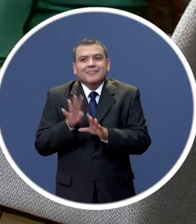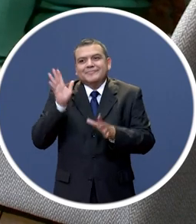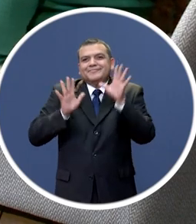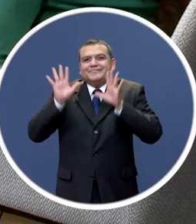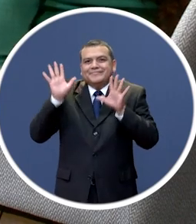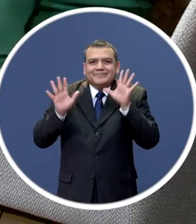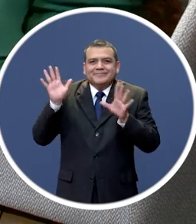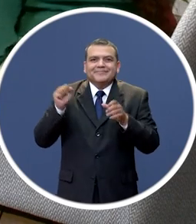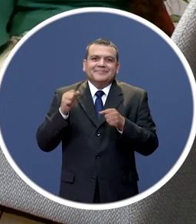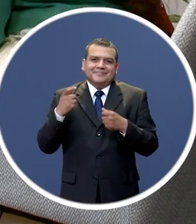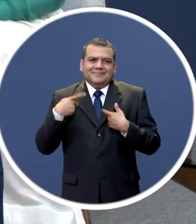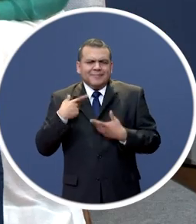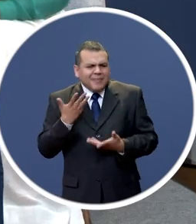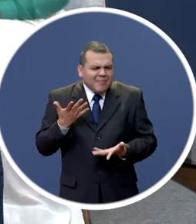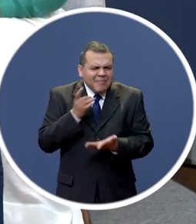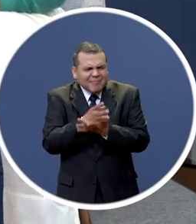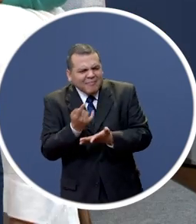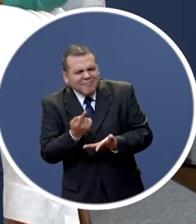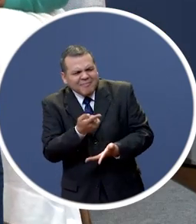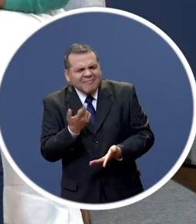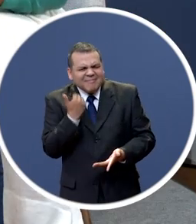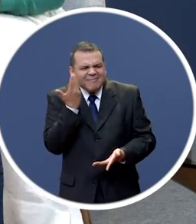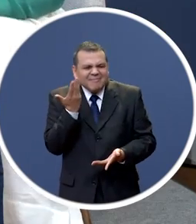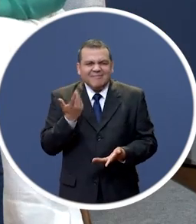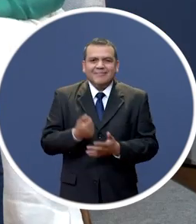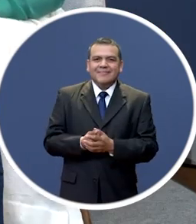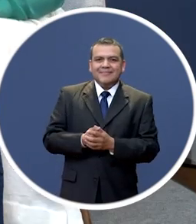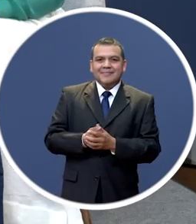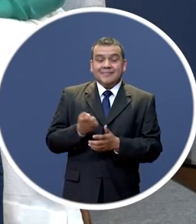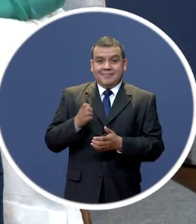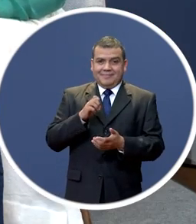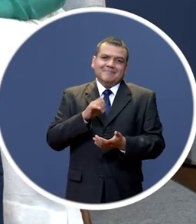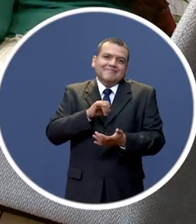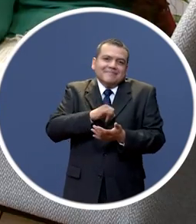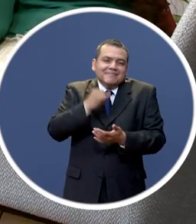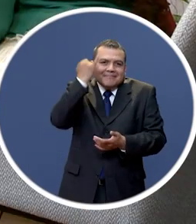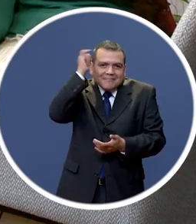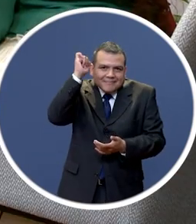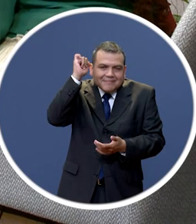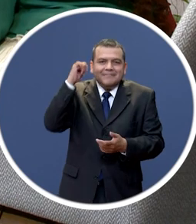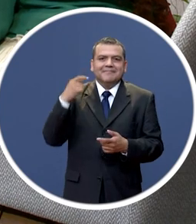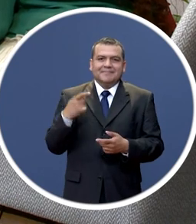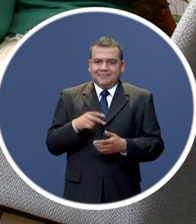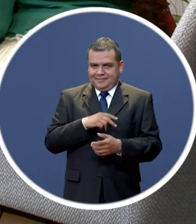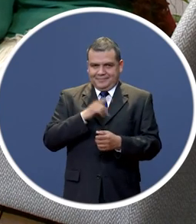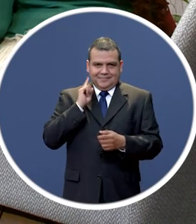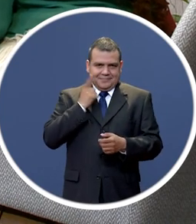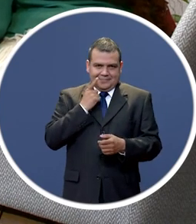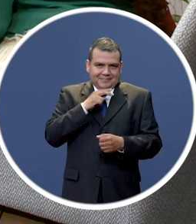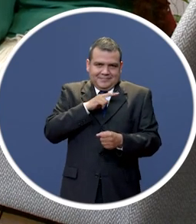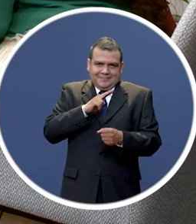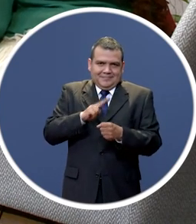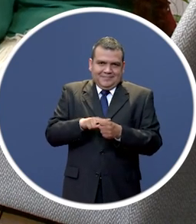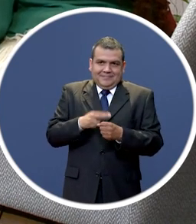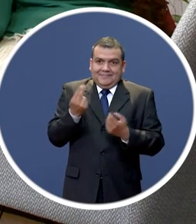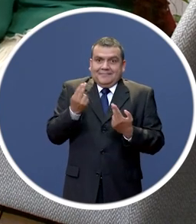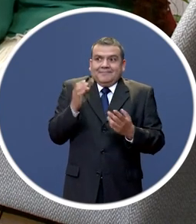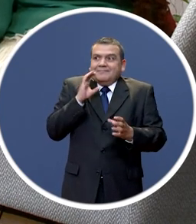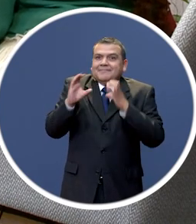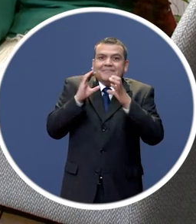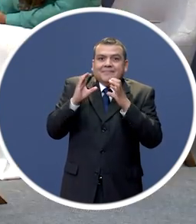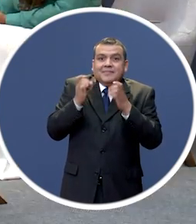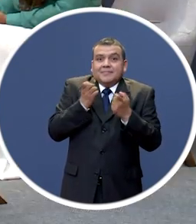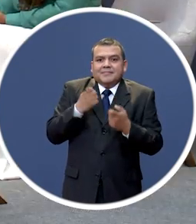las personas pues están adivitándote qué quieres. Sí. Entonces, pues, imagínate para un sordo la necesidad de comunicación.